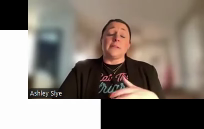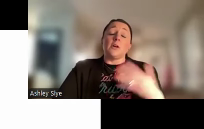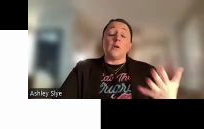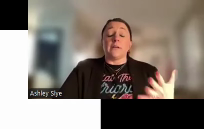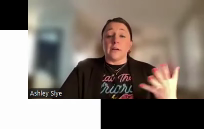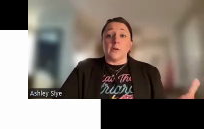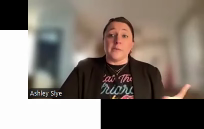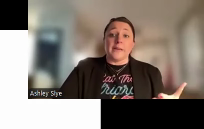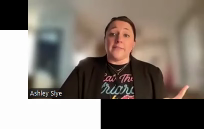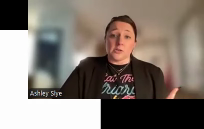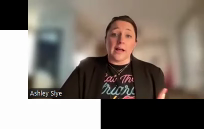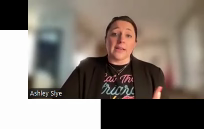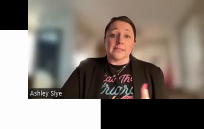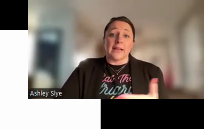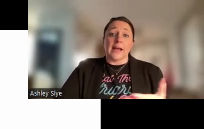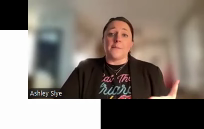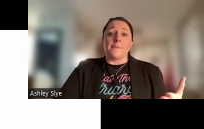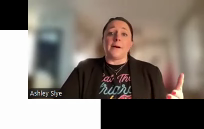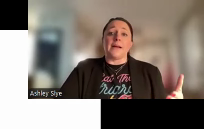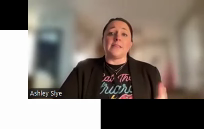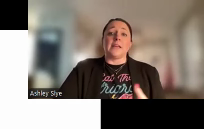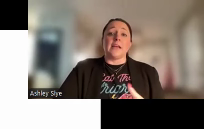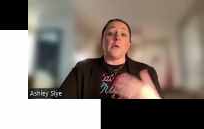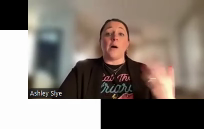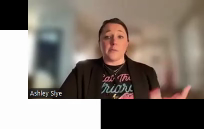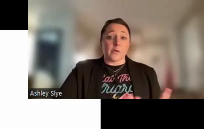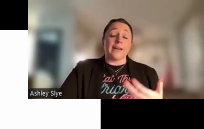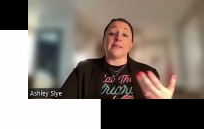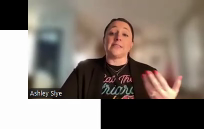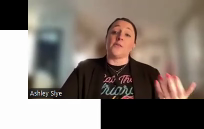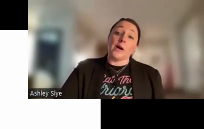las que se tiene que pensar en donde